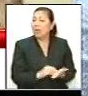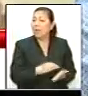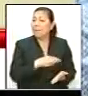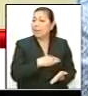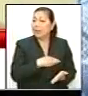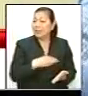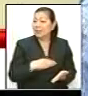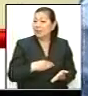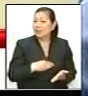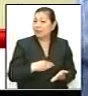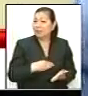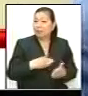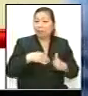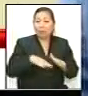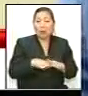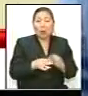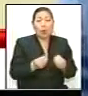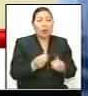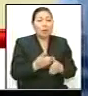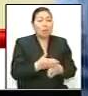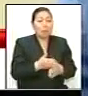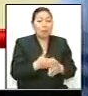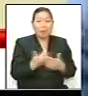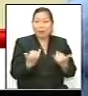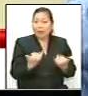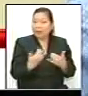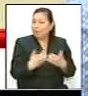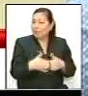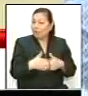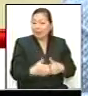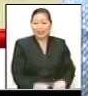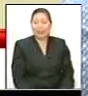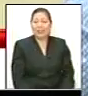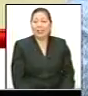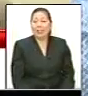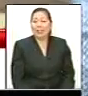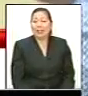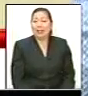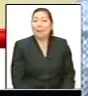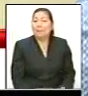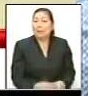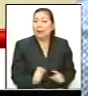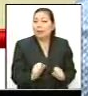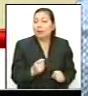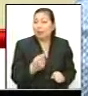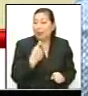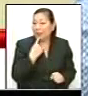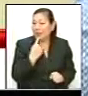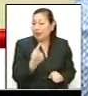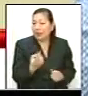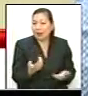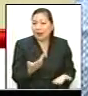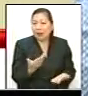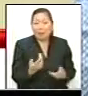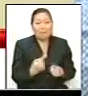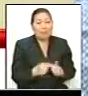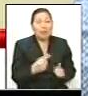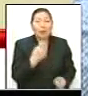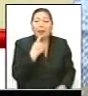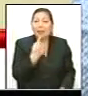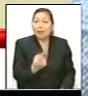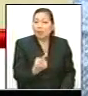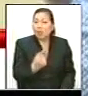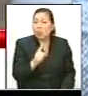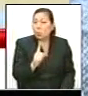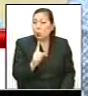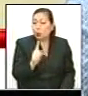ministerio, los involucran como parte de esta empresa. Si bien a usted directamente no, pero le dicen que uno